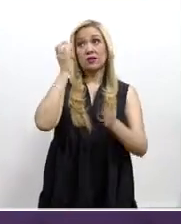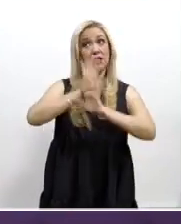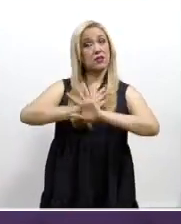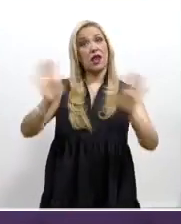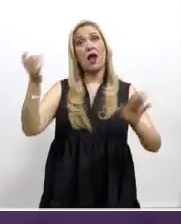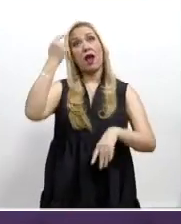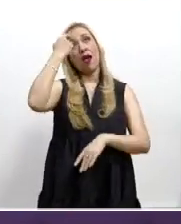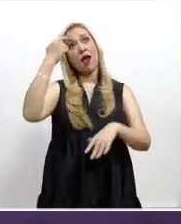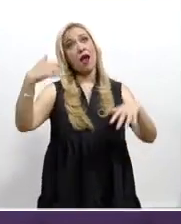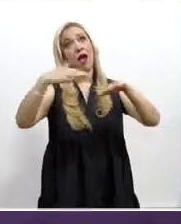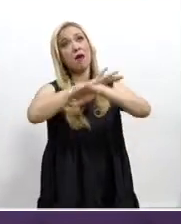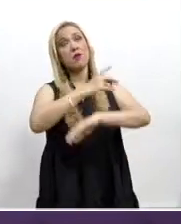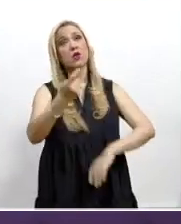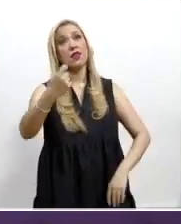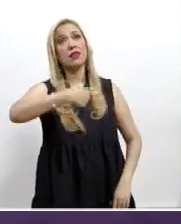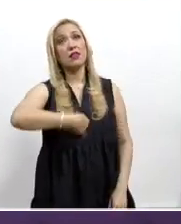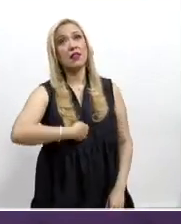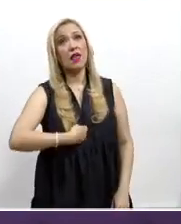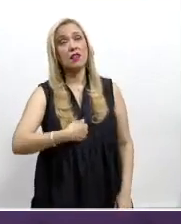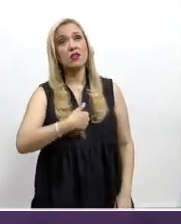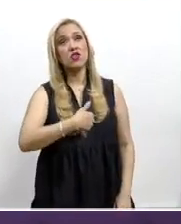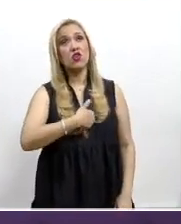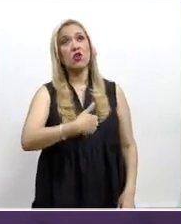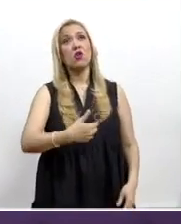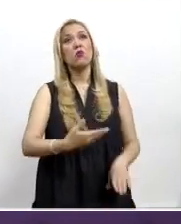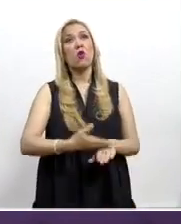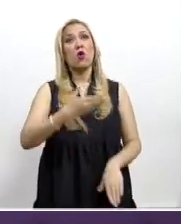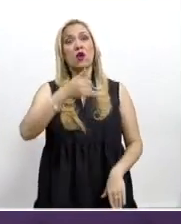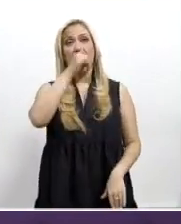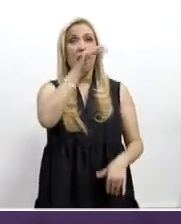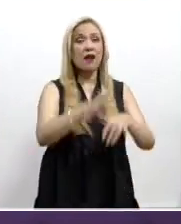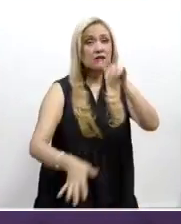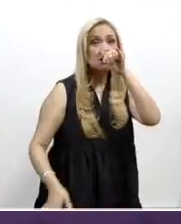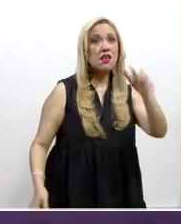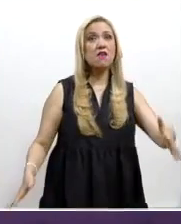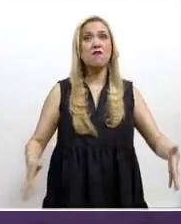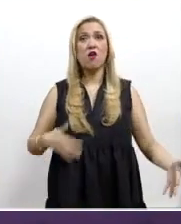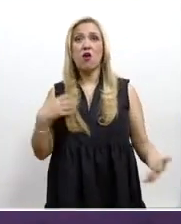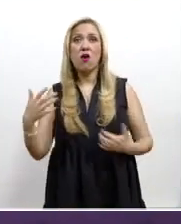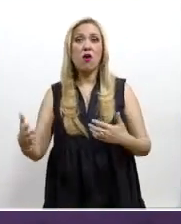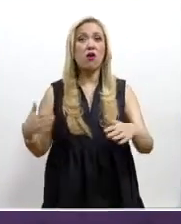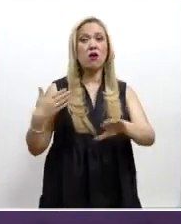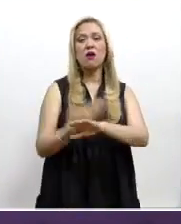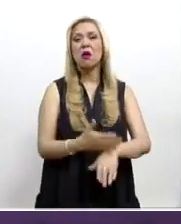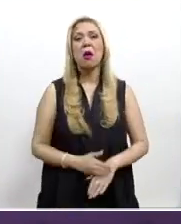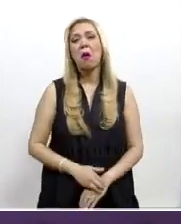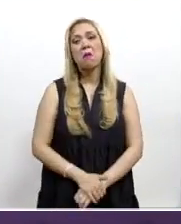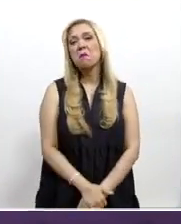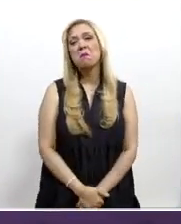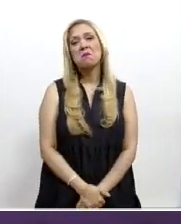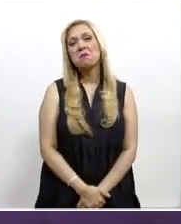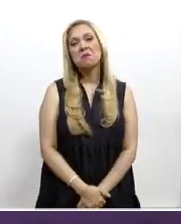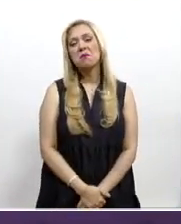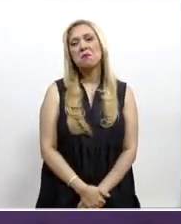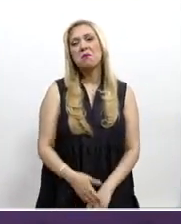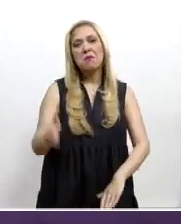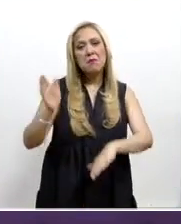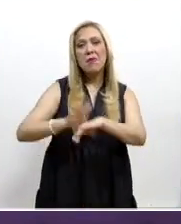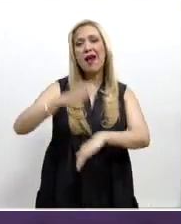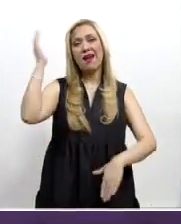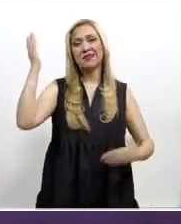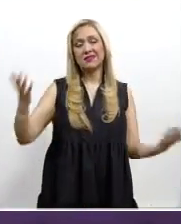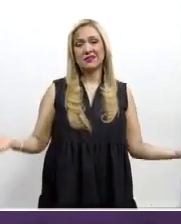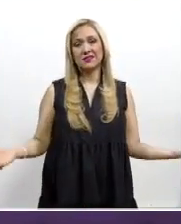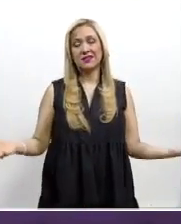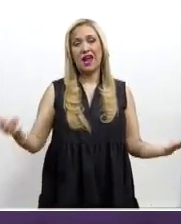de nuestras identidades violentas. Tiene que ser un proceso más amplio, no sé, más que talleres, digo, y